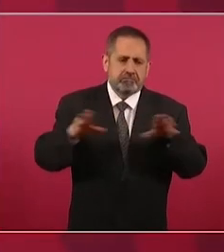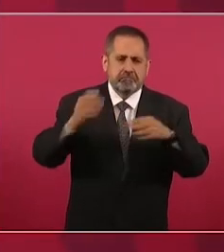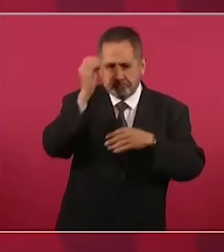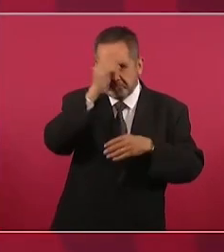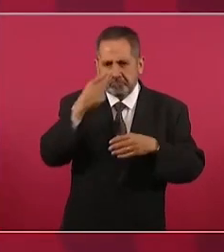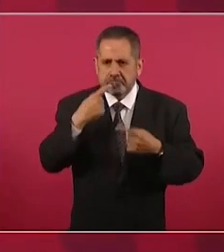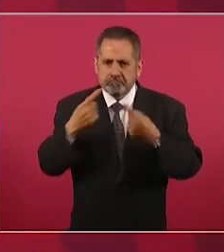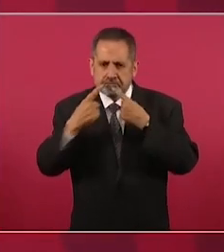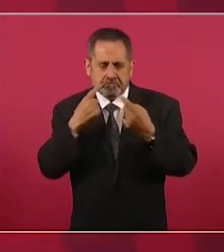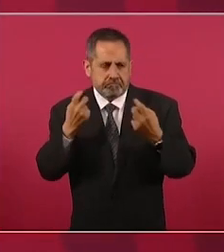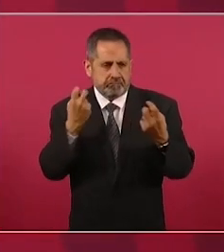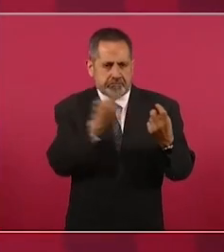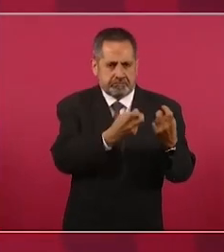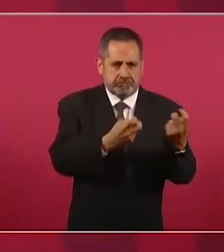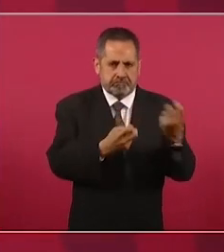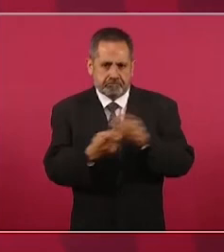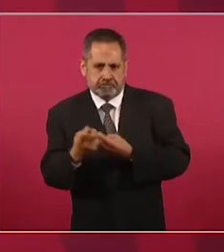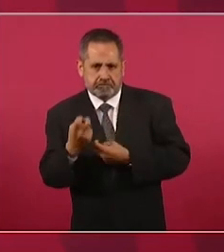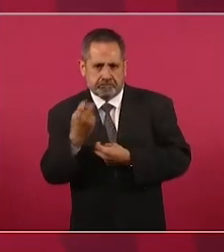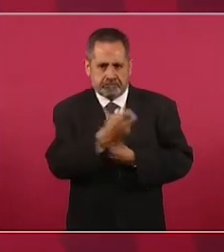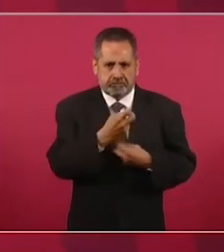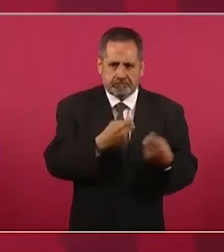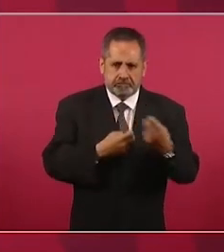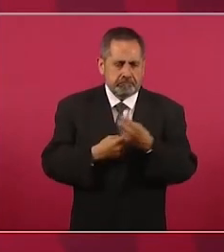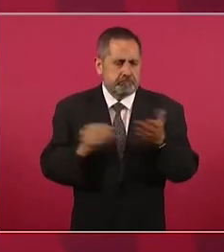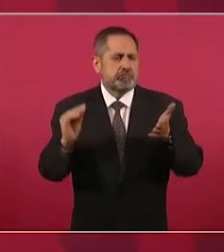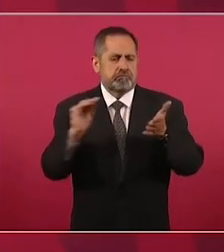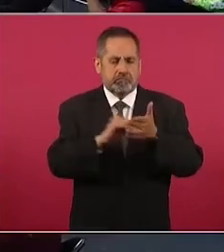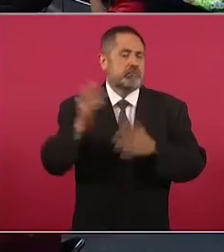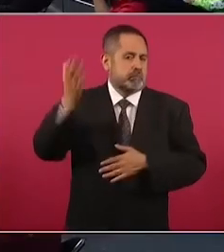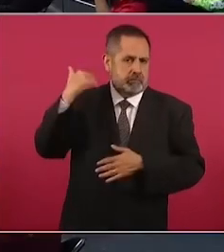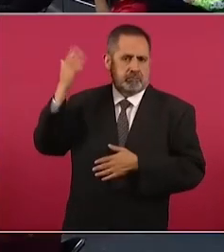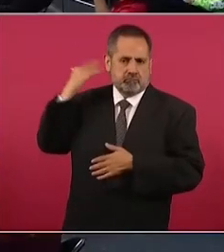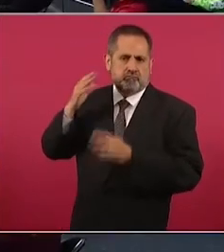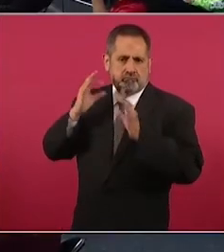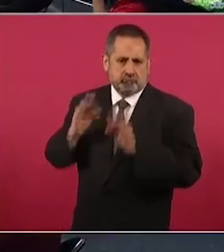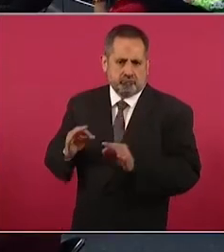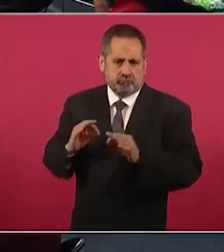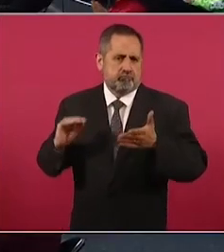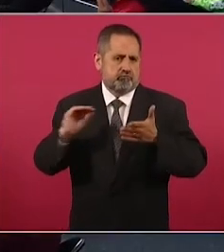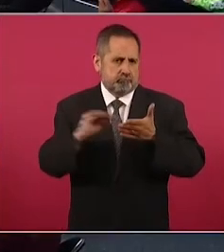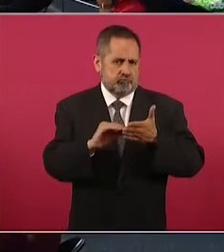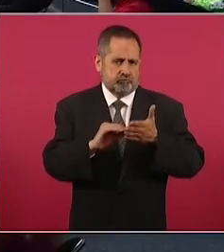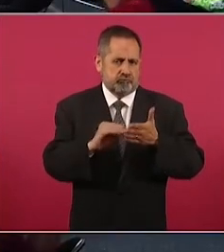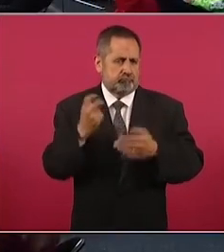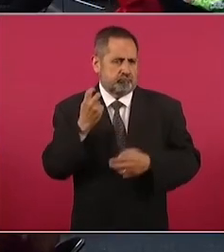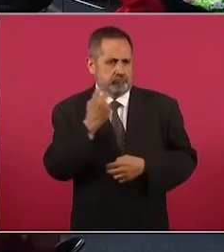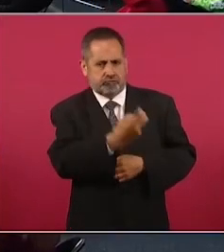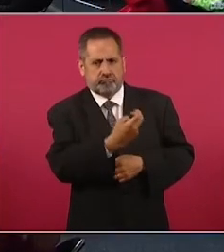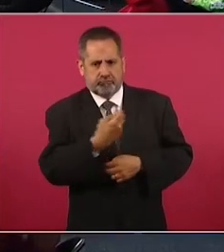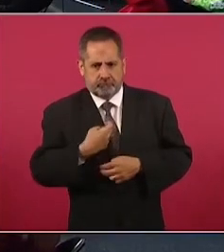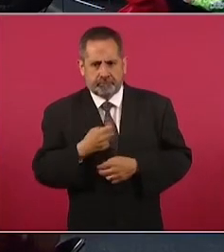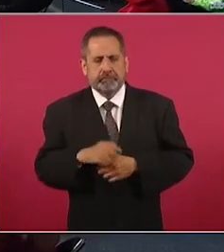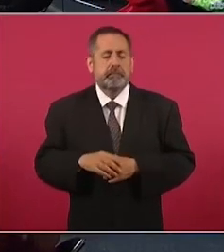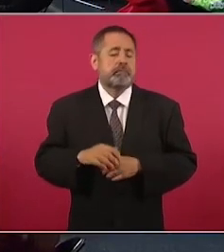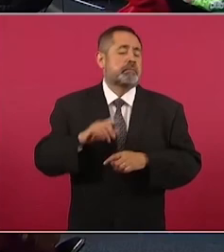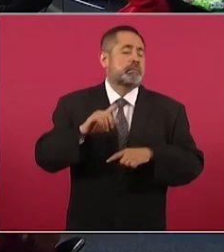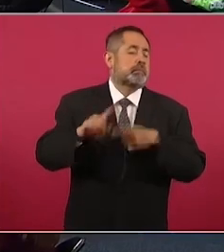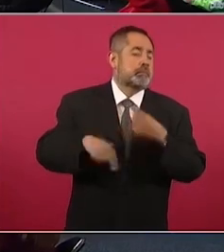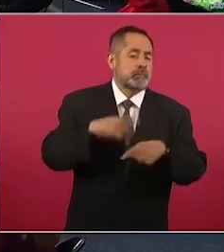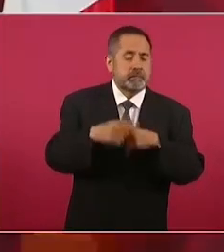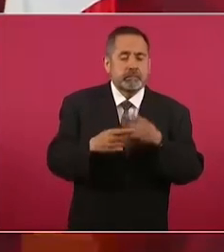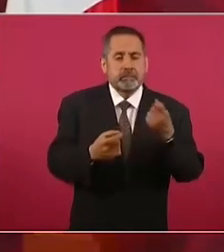para la réplica. En el periodismo de antes. Luego, ya solo en algunos